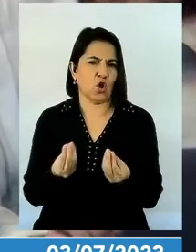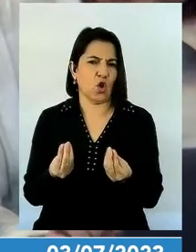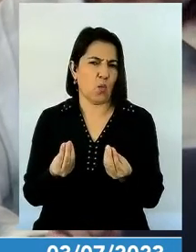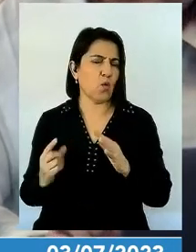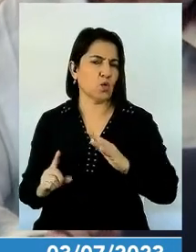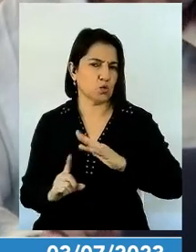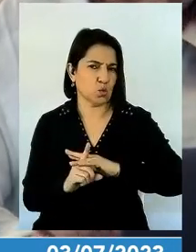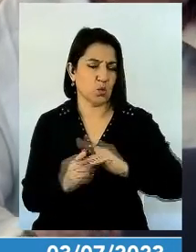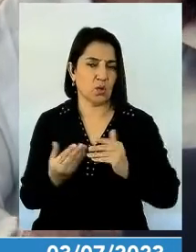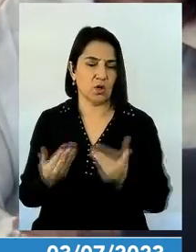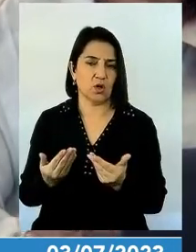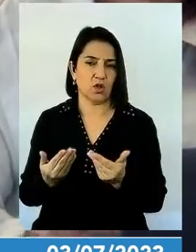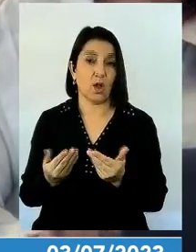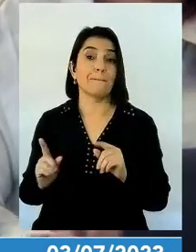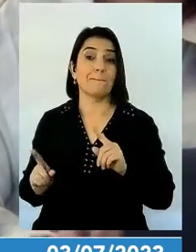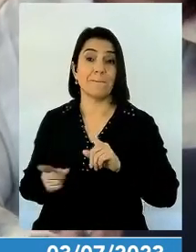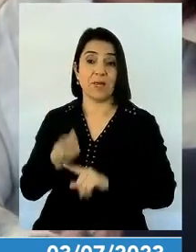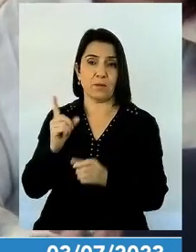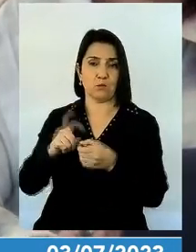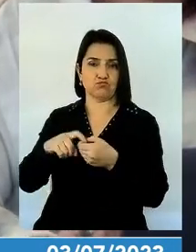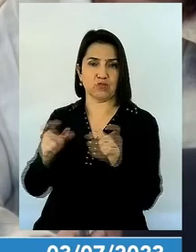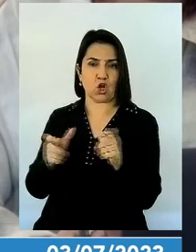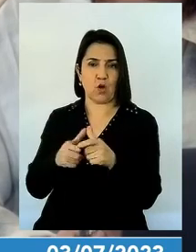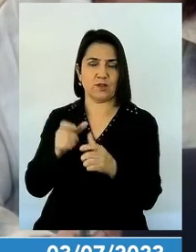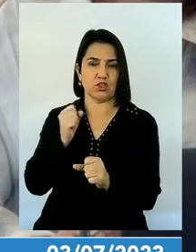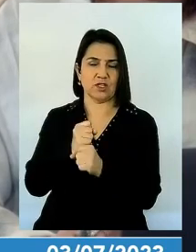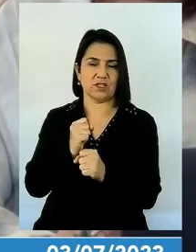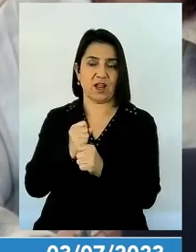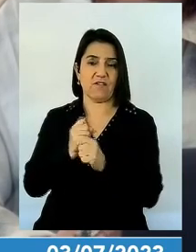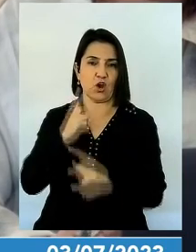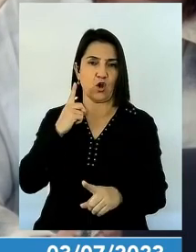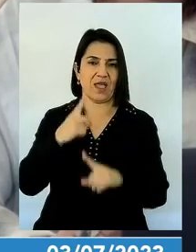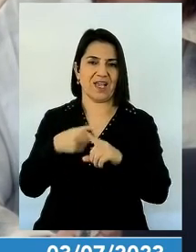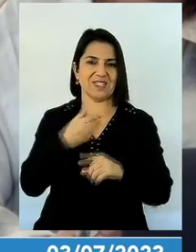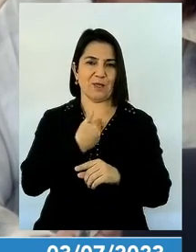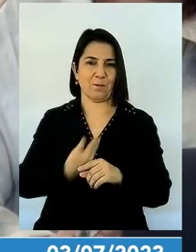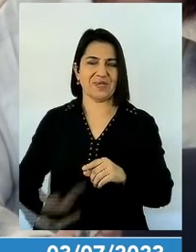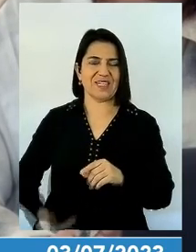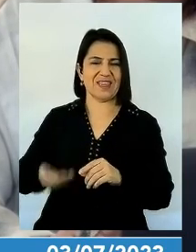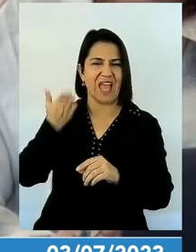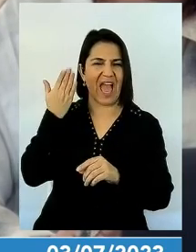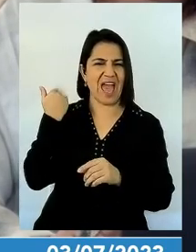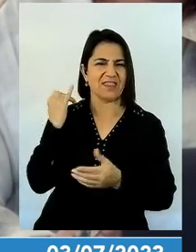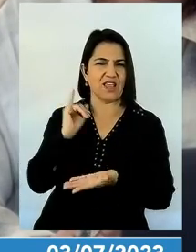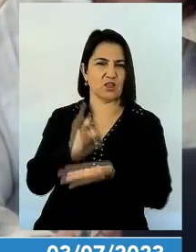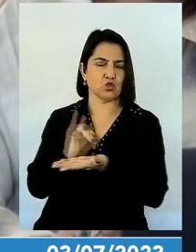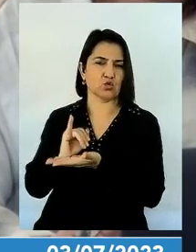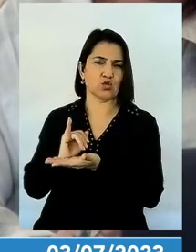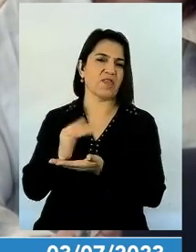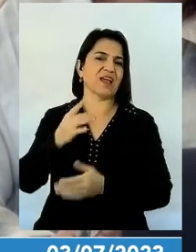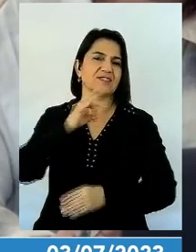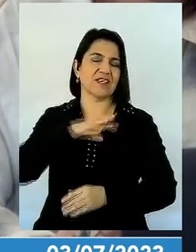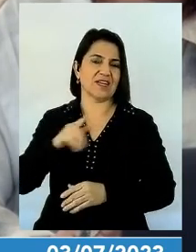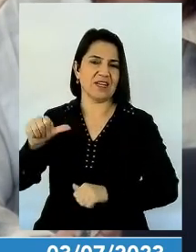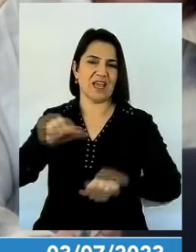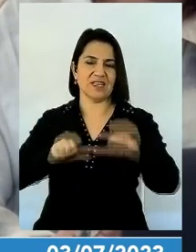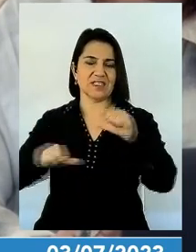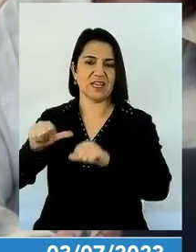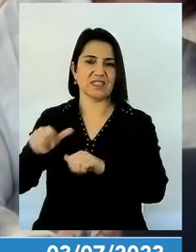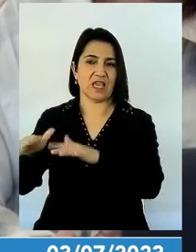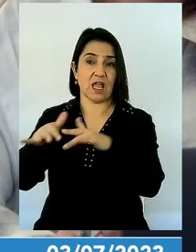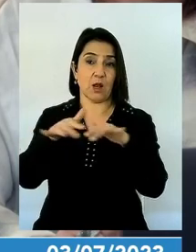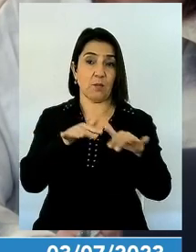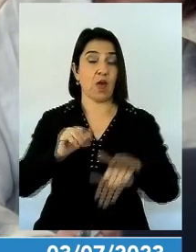de trabajo que estuvo compuesta por expresidentes de la Sociedad Chilena de Ciencias del Mar, socios voluntarios, también distinguidos profesores y